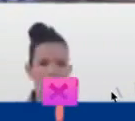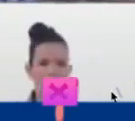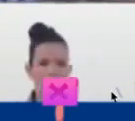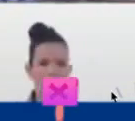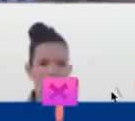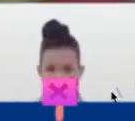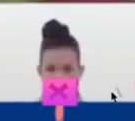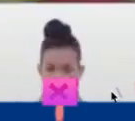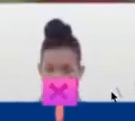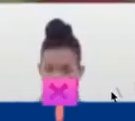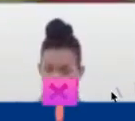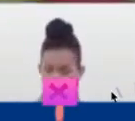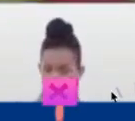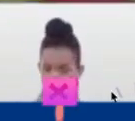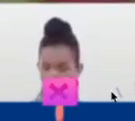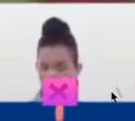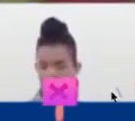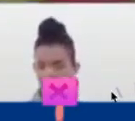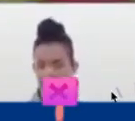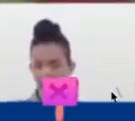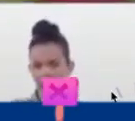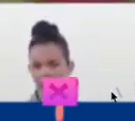que va a la bodega.